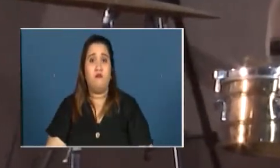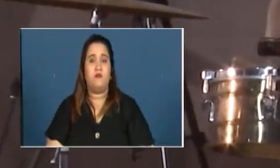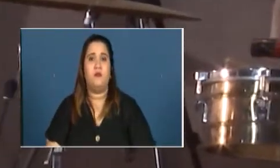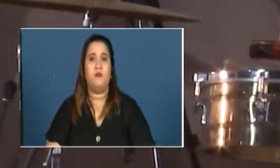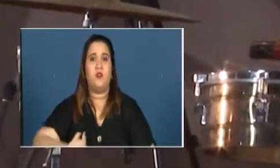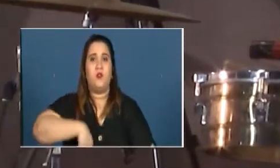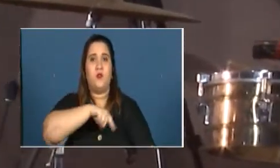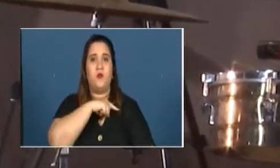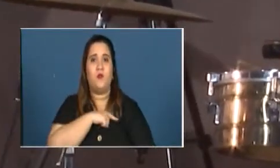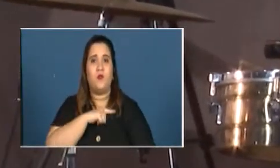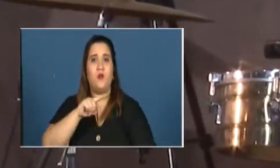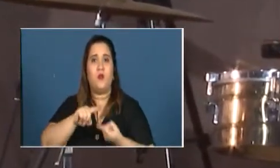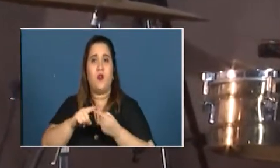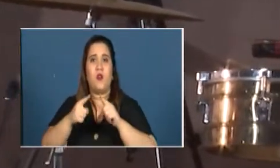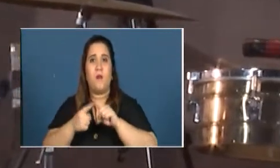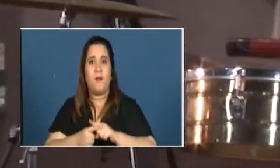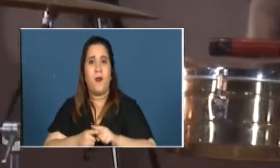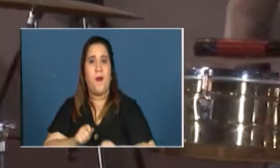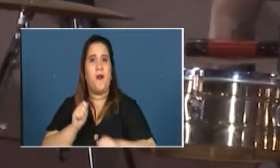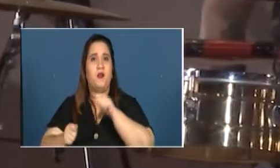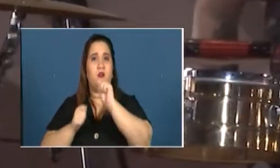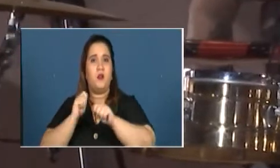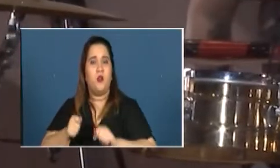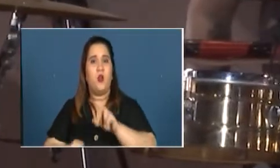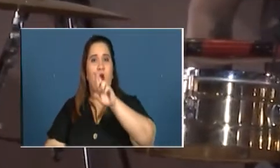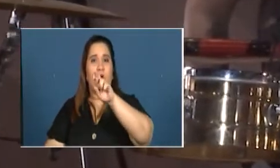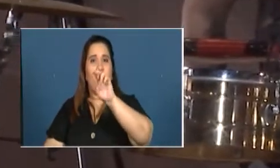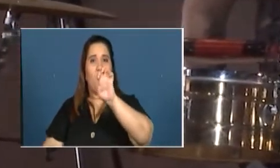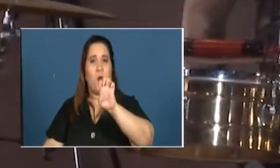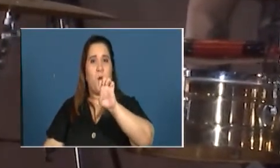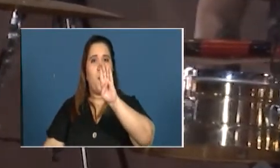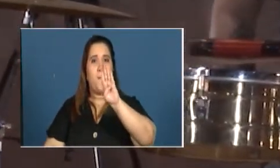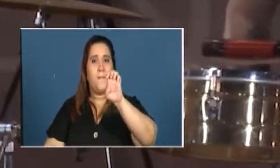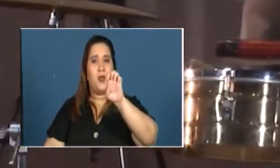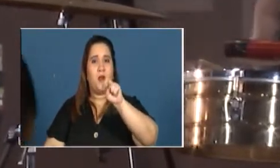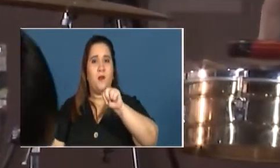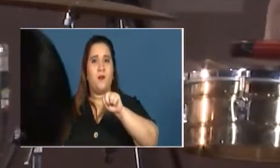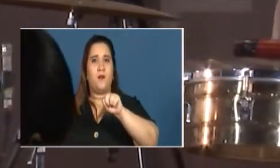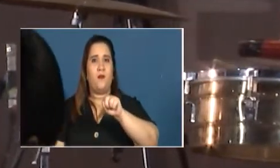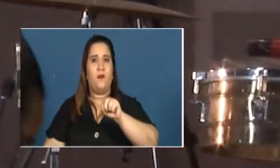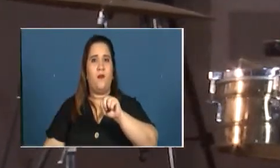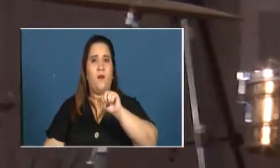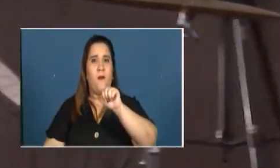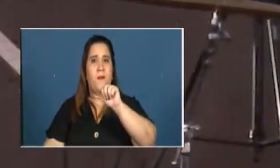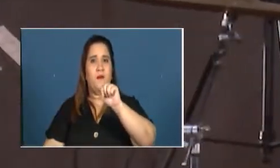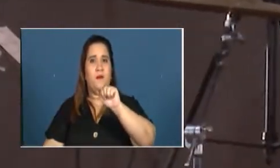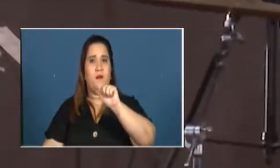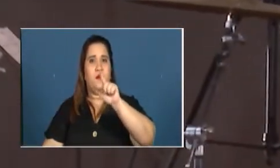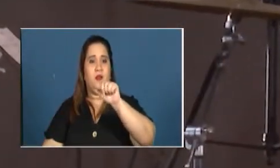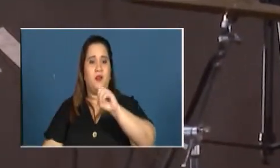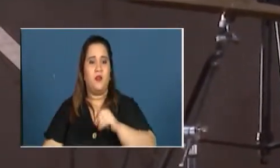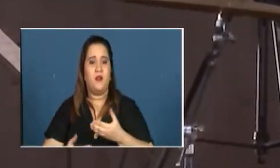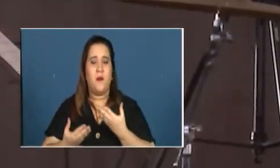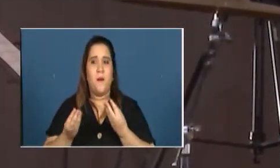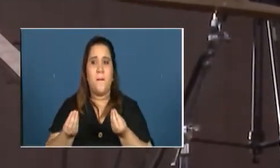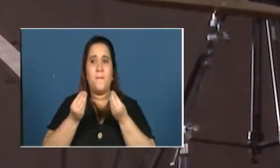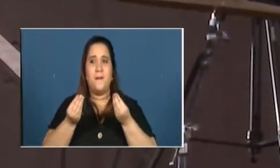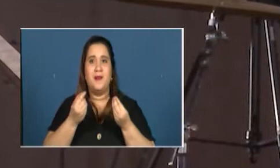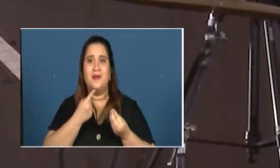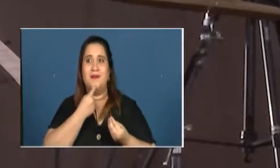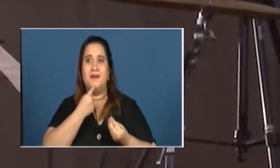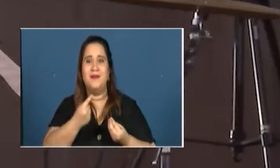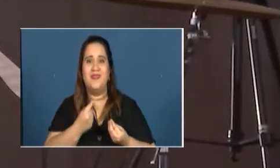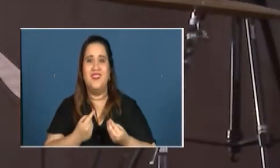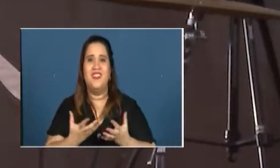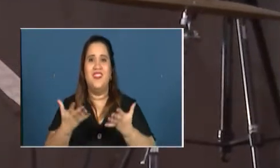nuestro amigo Ademir Berrocal, percusionista de Rubén Blades, grabado allá en los estudios de él. Bueno, sin más,